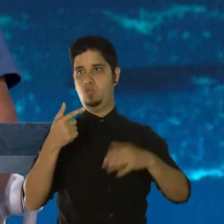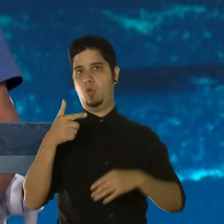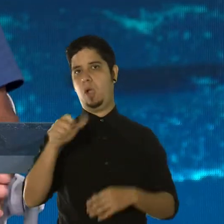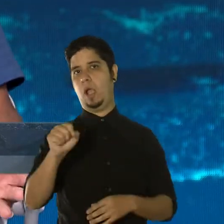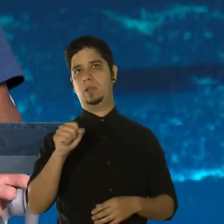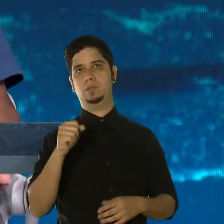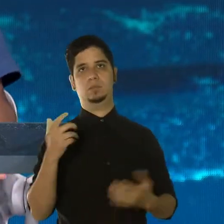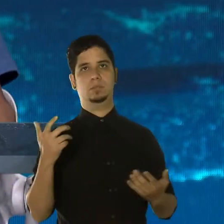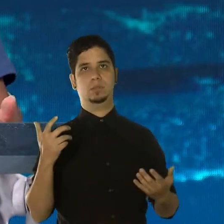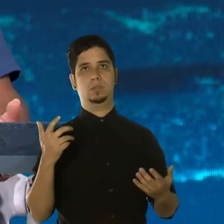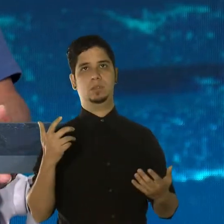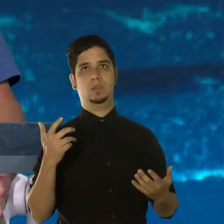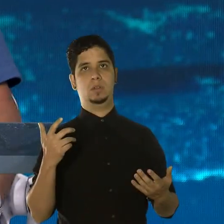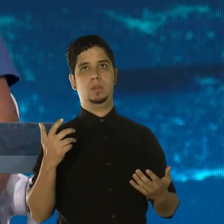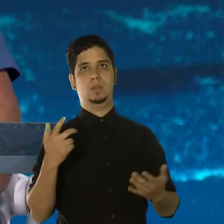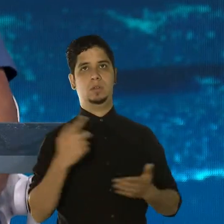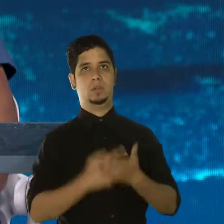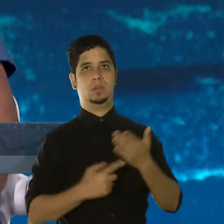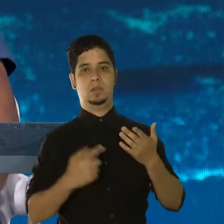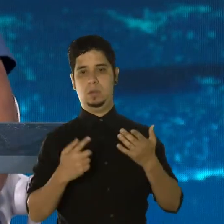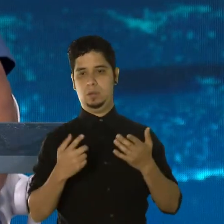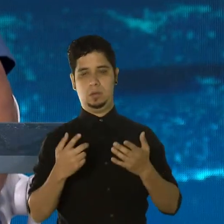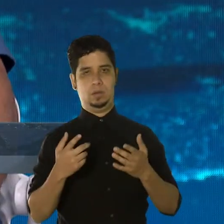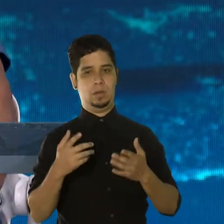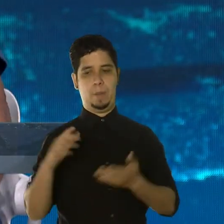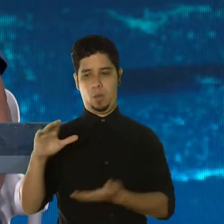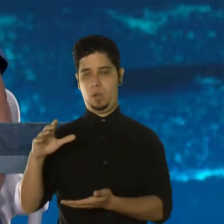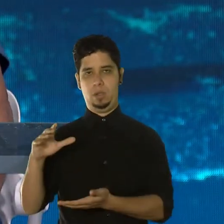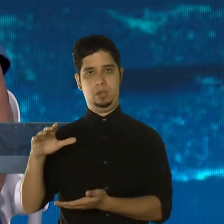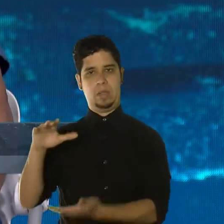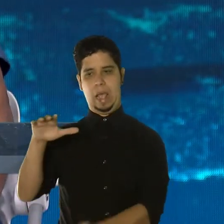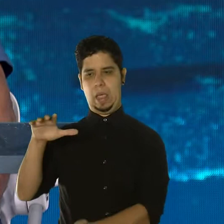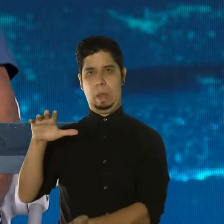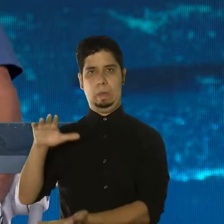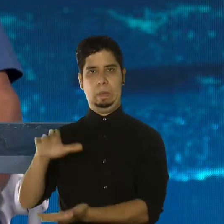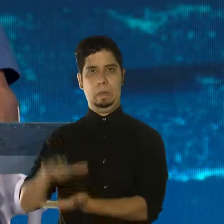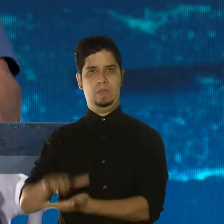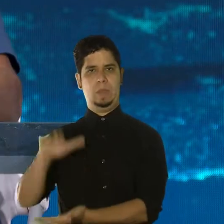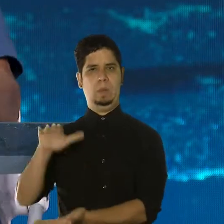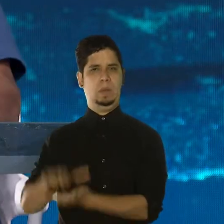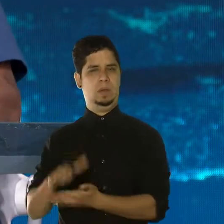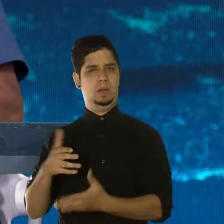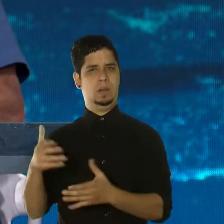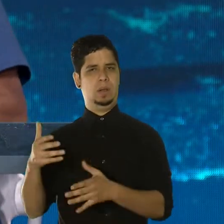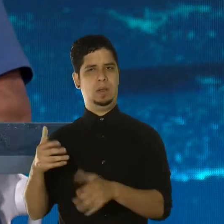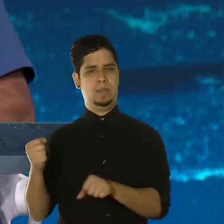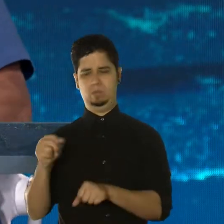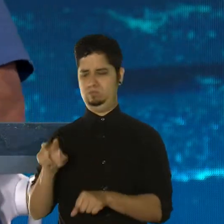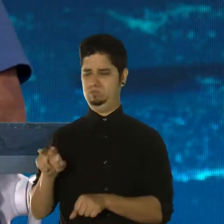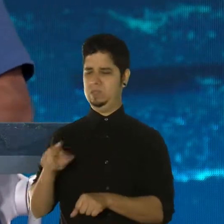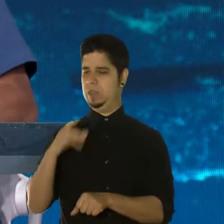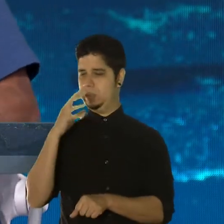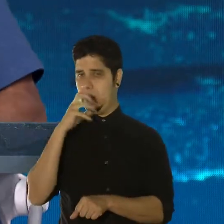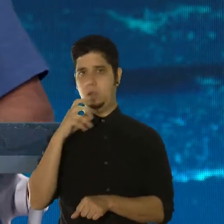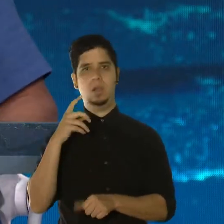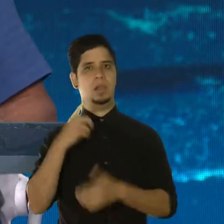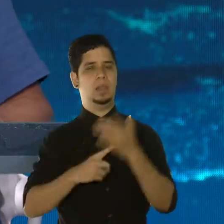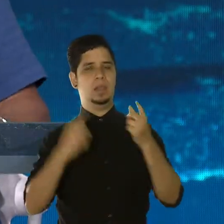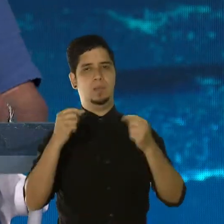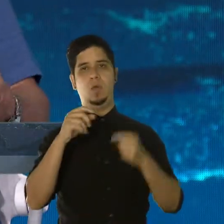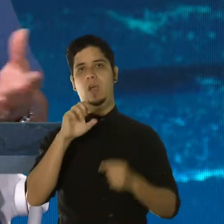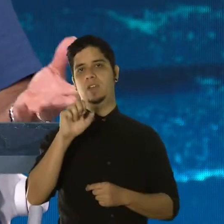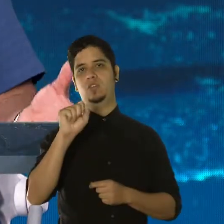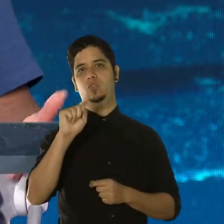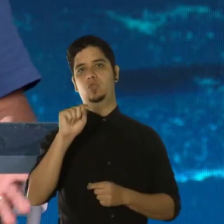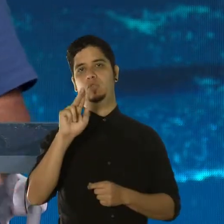y prácticamente se le gastaba rápido. Y cuando yo fui chequeé, sacamos la estufa para afuera, chequeamos toda la línea